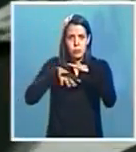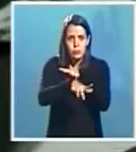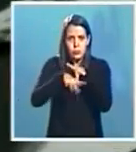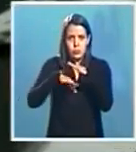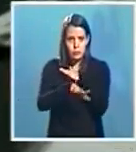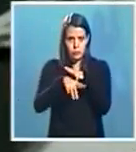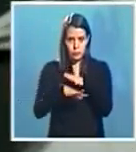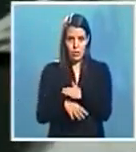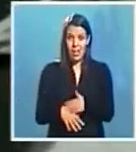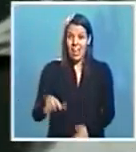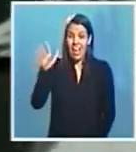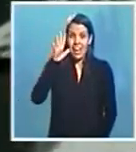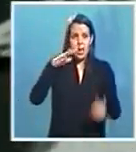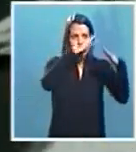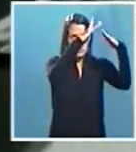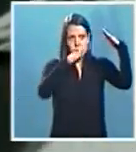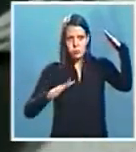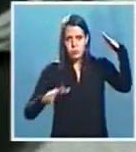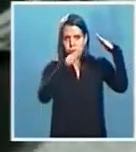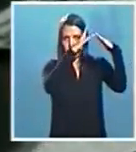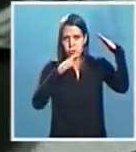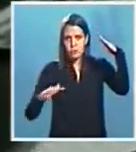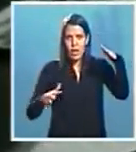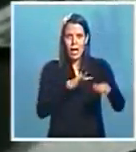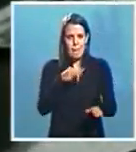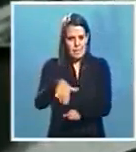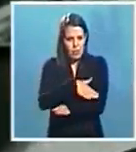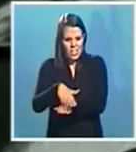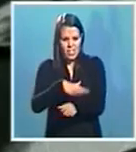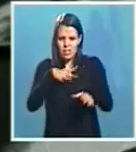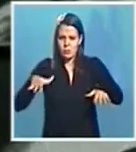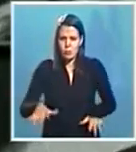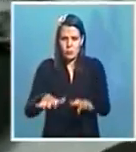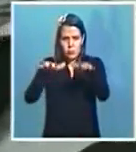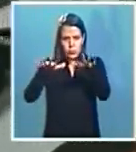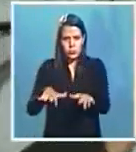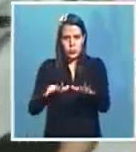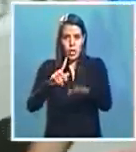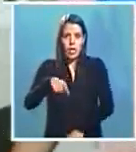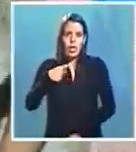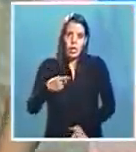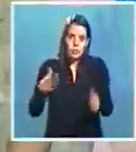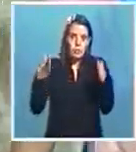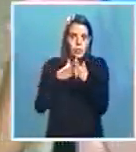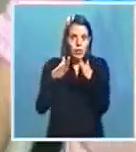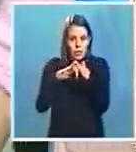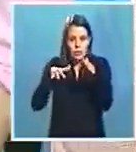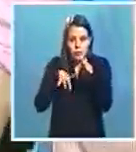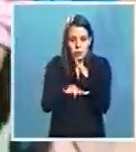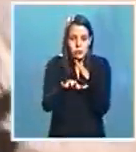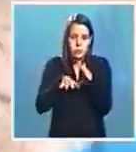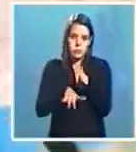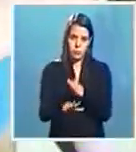aquí abaixo, claro, viña desa calle toda, é da carretera, deixaba por aquí. E metíasenos, claro, na portada, metíasenos